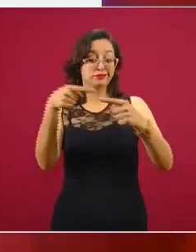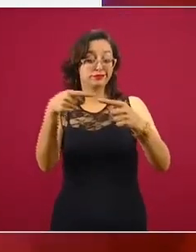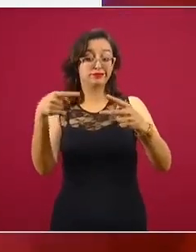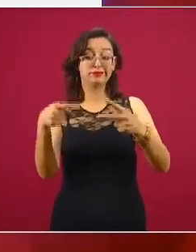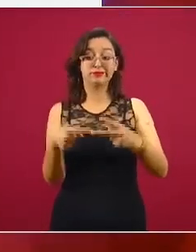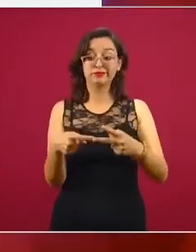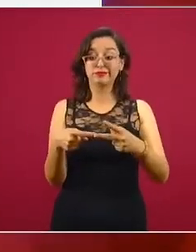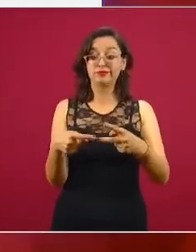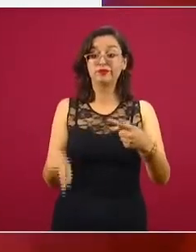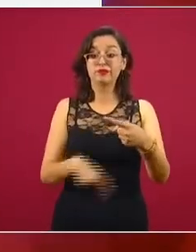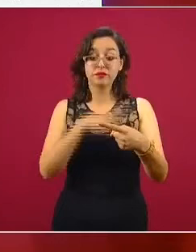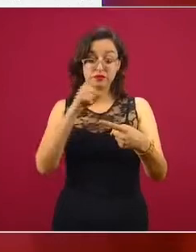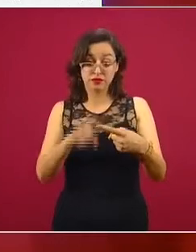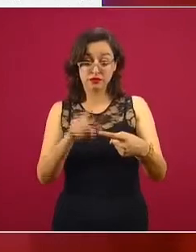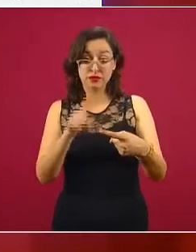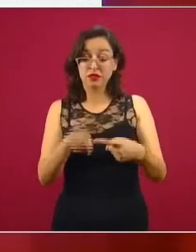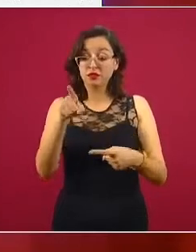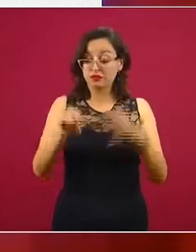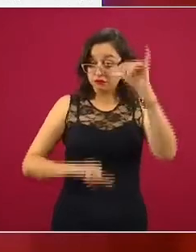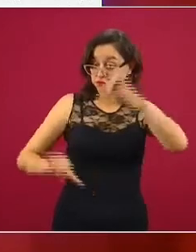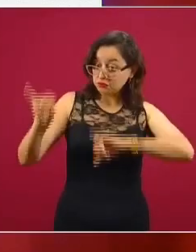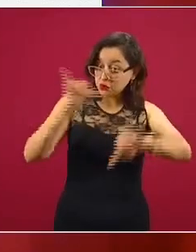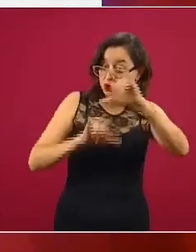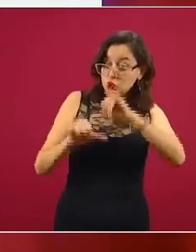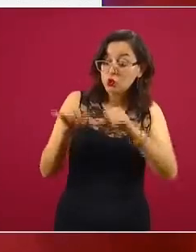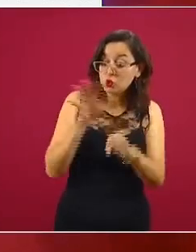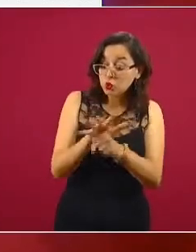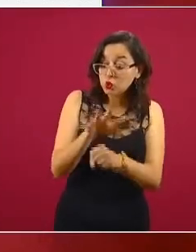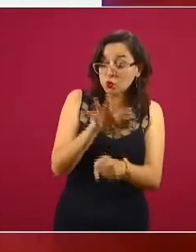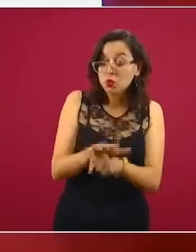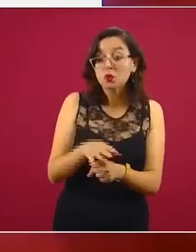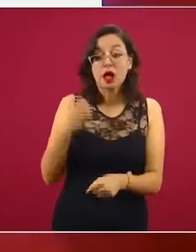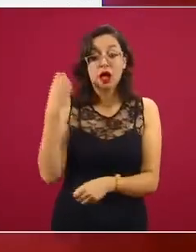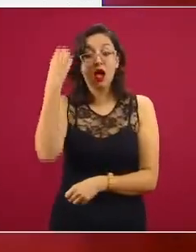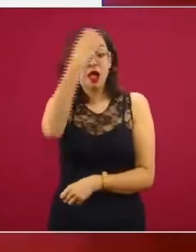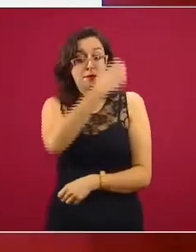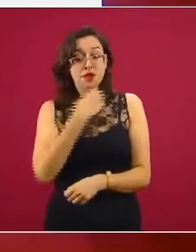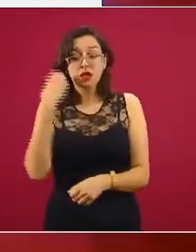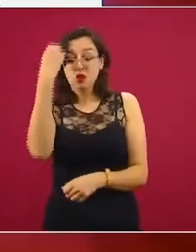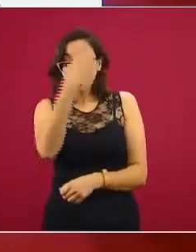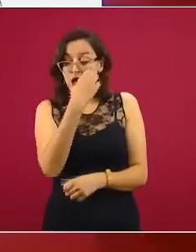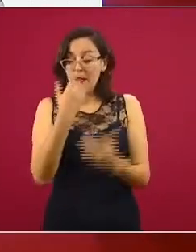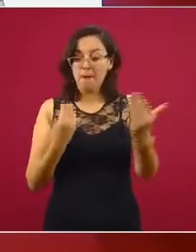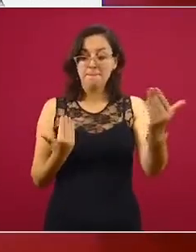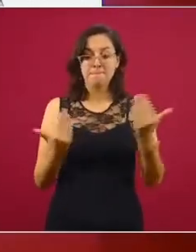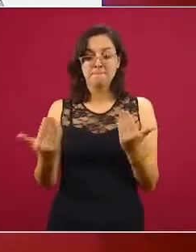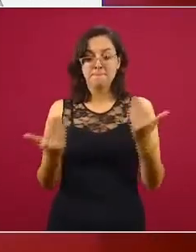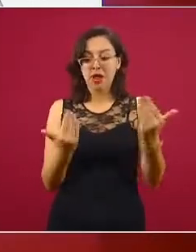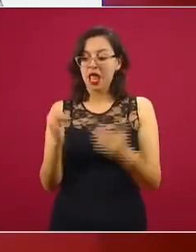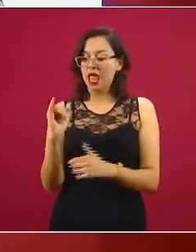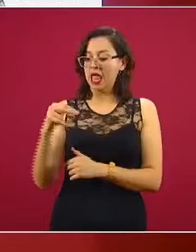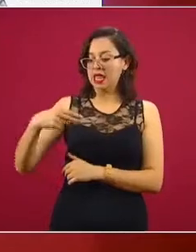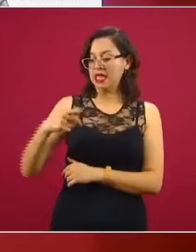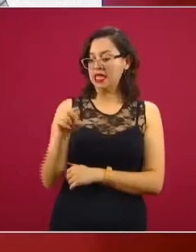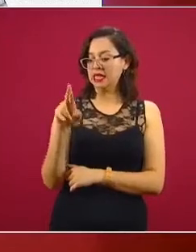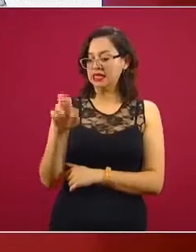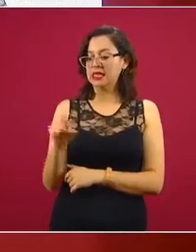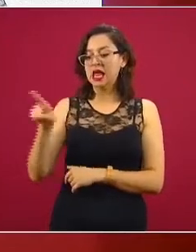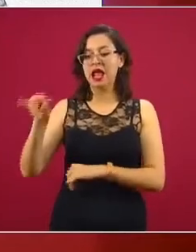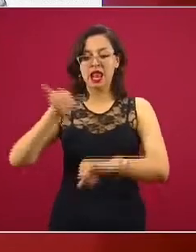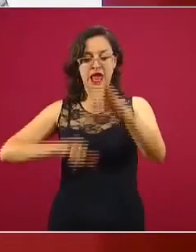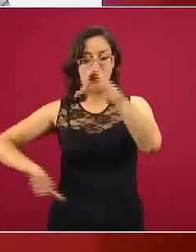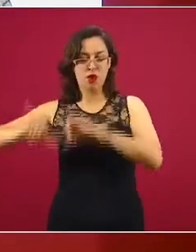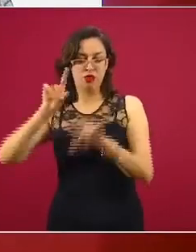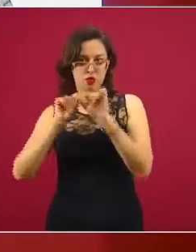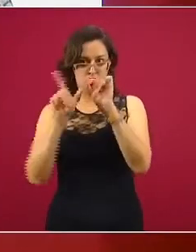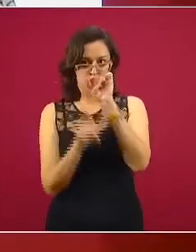es demostrar su competencia técnica mediante una evaluación comparativa que hiciera el INDRE, nuestro Laboratorio Nacional de